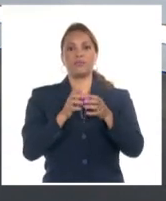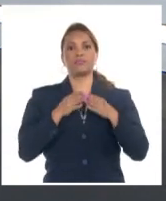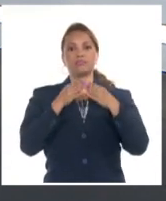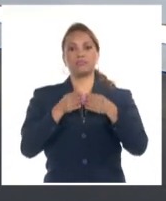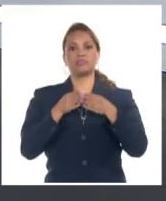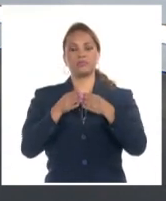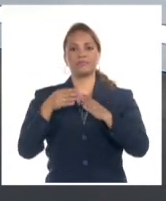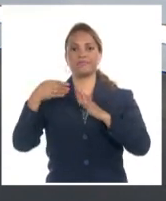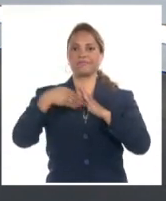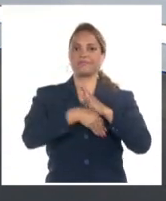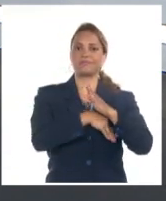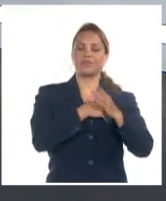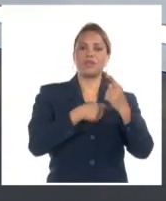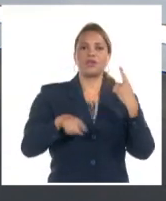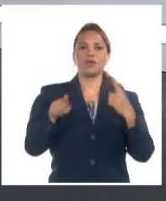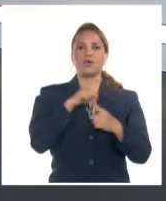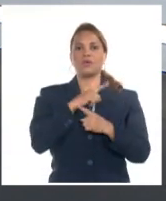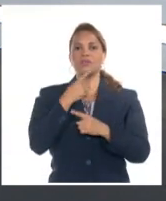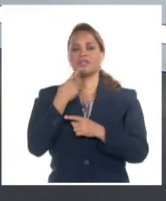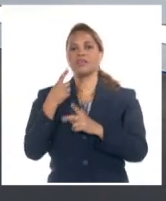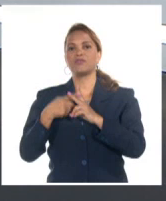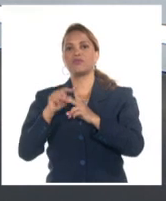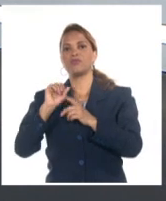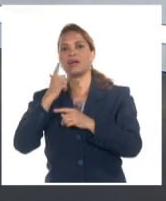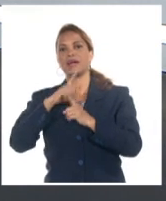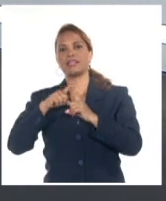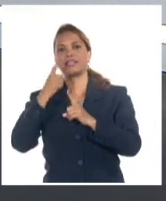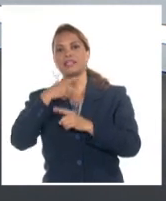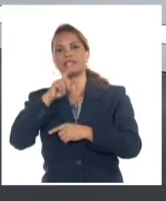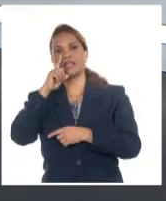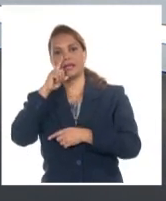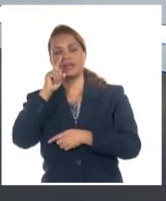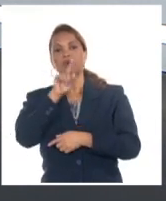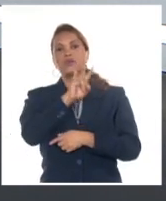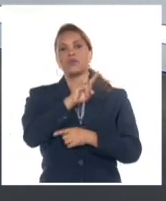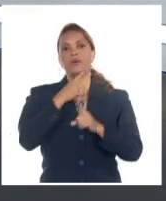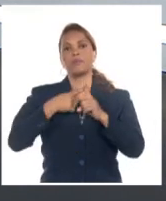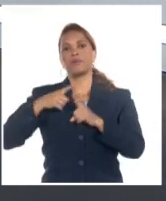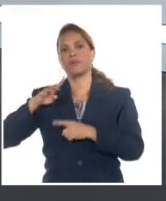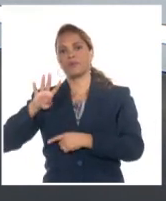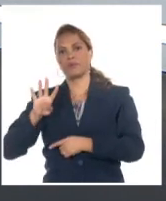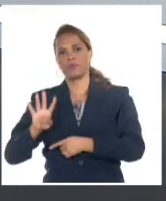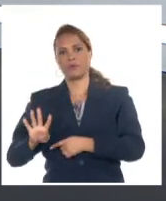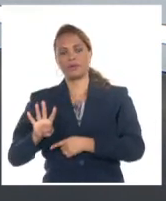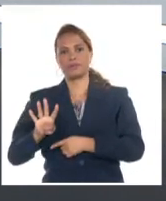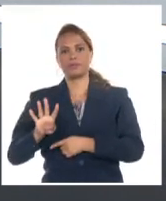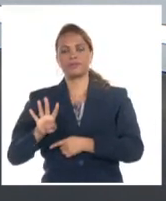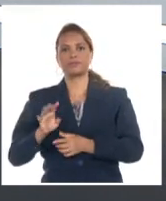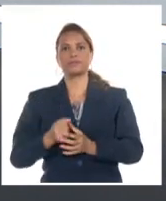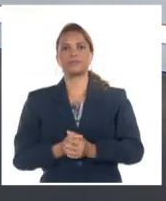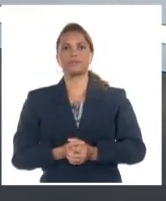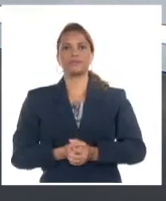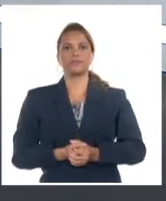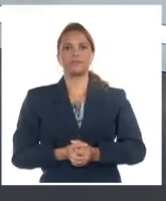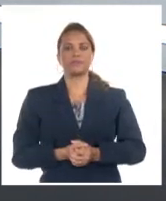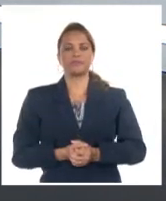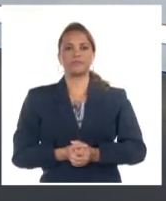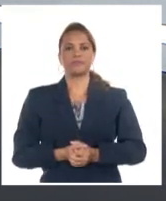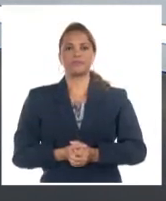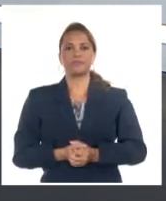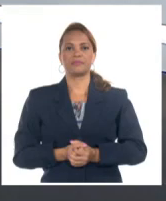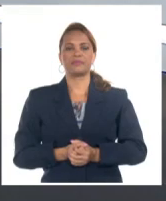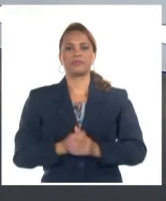madrugada ante los Leones de Yucatán, 9-4 en la tercera fecha de la Liga de Campeones con sede en